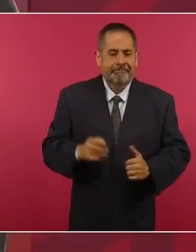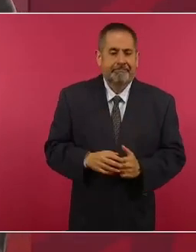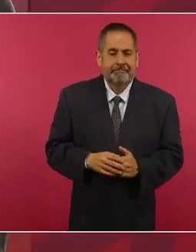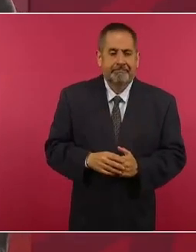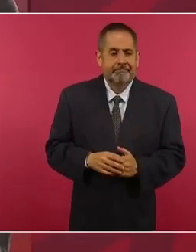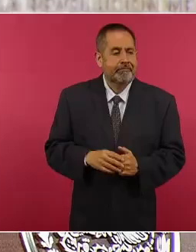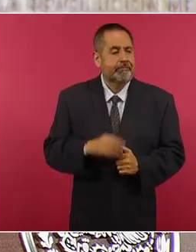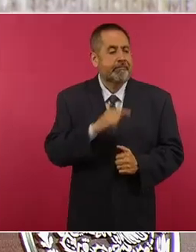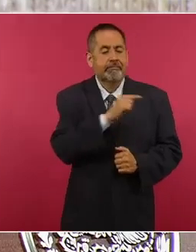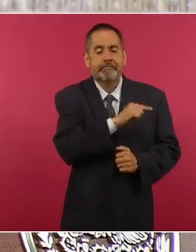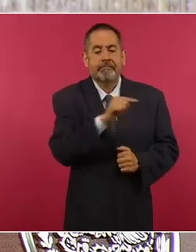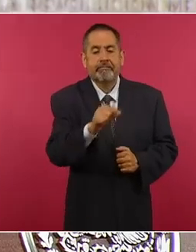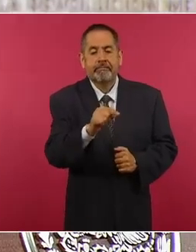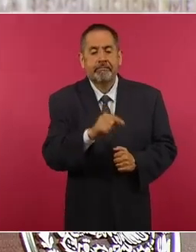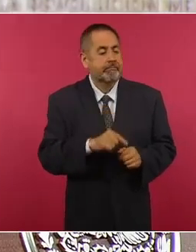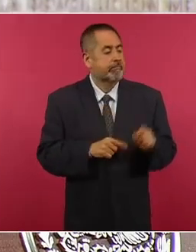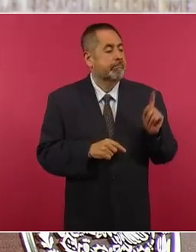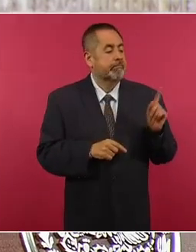entre